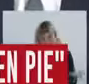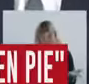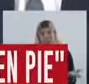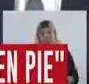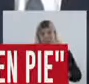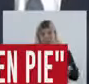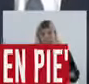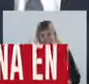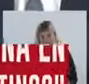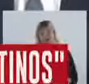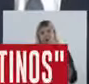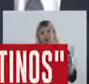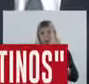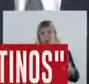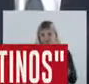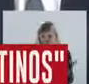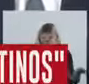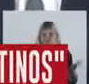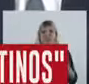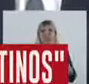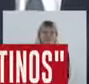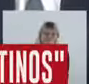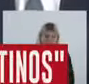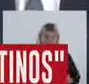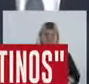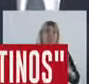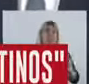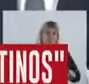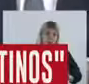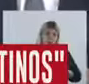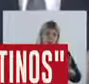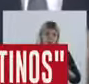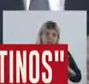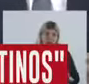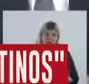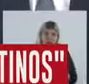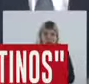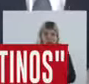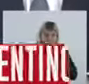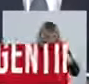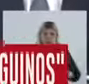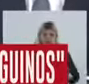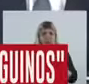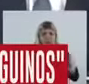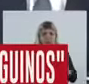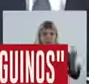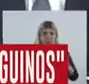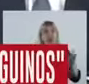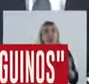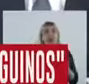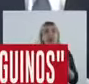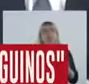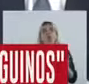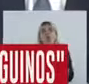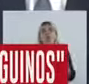ambicioso de obra pública y queremos mejorar la educación y queremos mejorar la salud, porque no vamos a pagarle a los acreedores